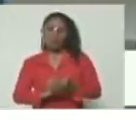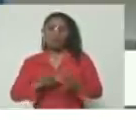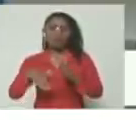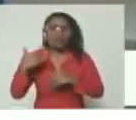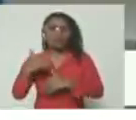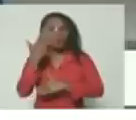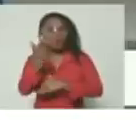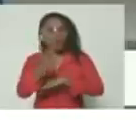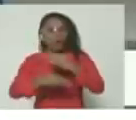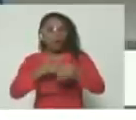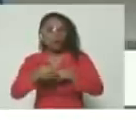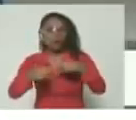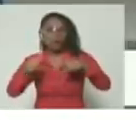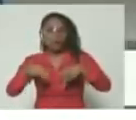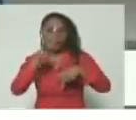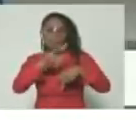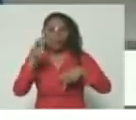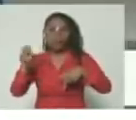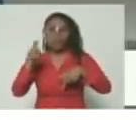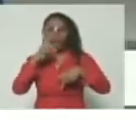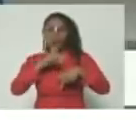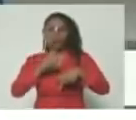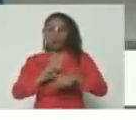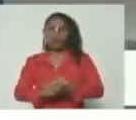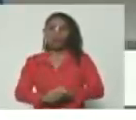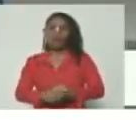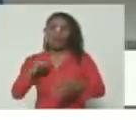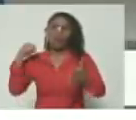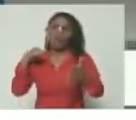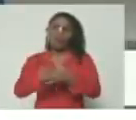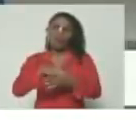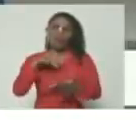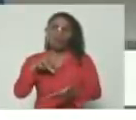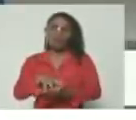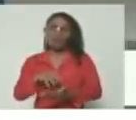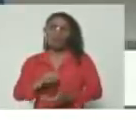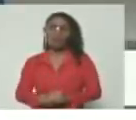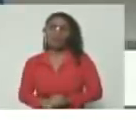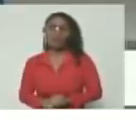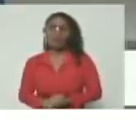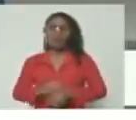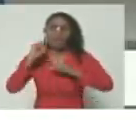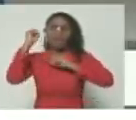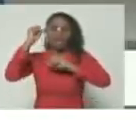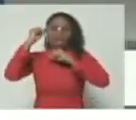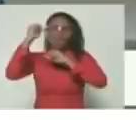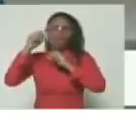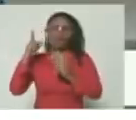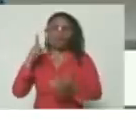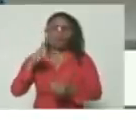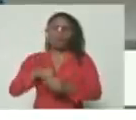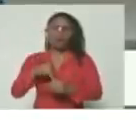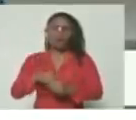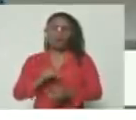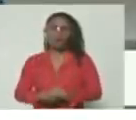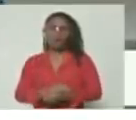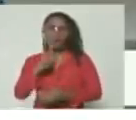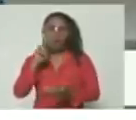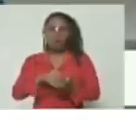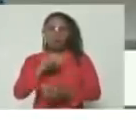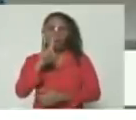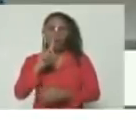ustedes han hecho durante estos 20 años, golpes de Estado, paros petroleros, 2001,